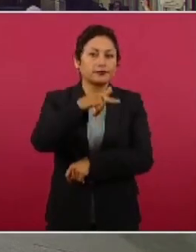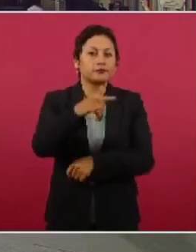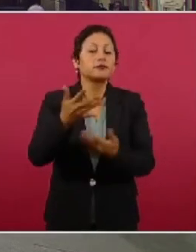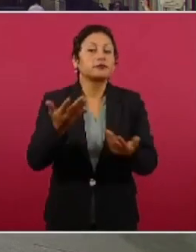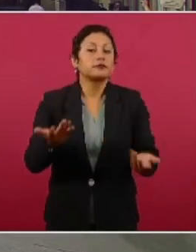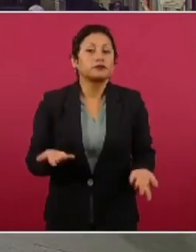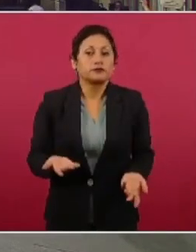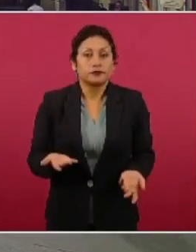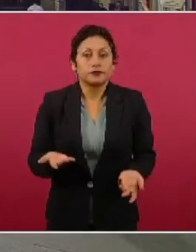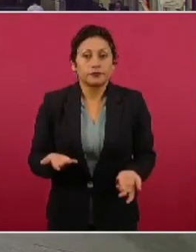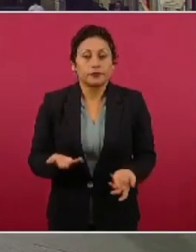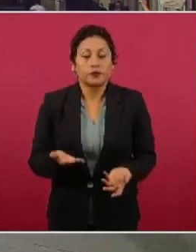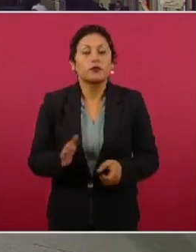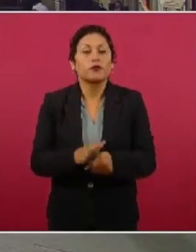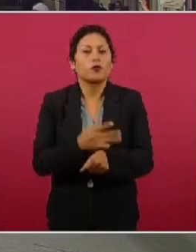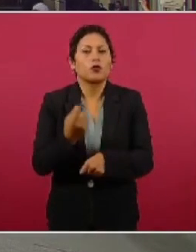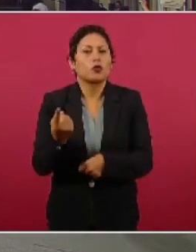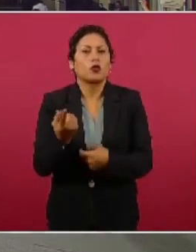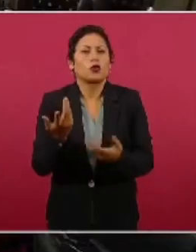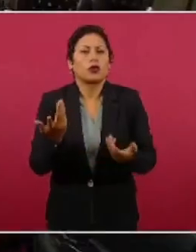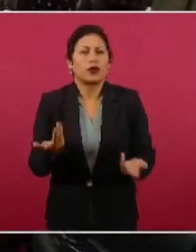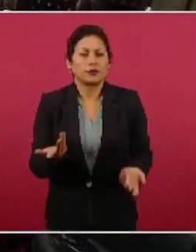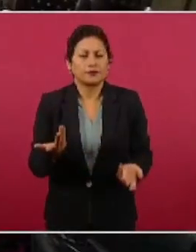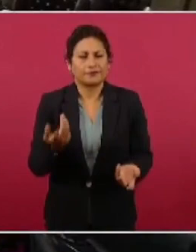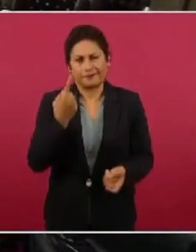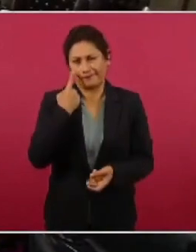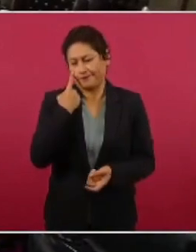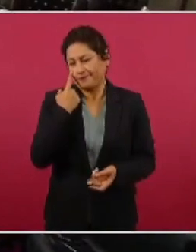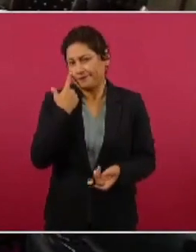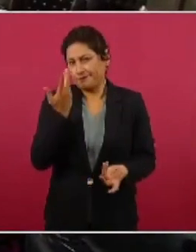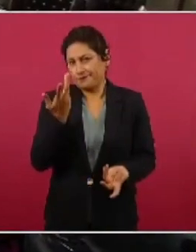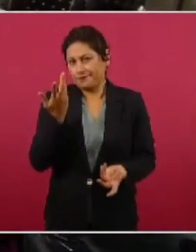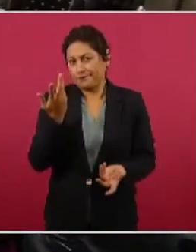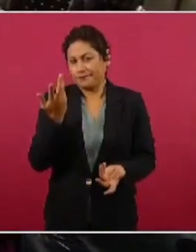¿por qué les causa